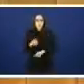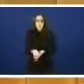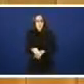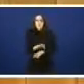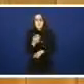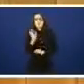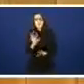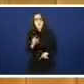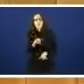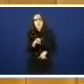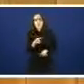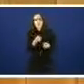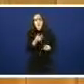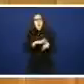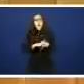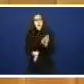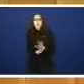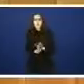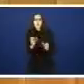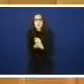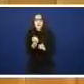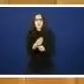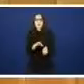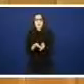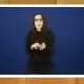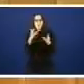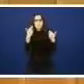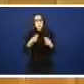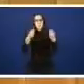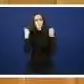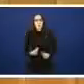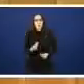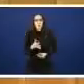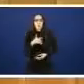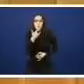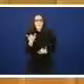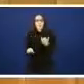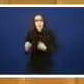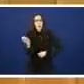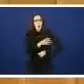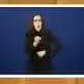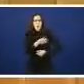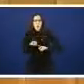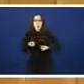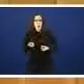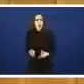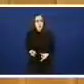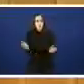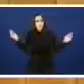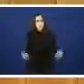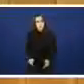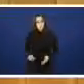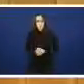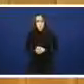eficiencia na prestación dos servicios públicos e son medidas que supoñen un aforro no gasto que permite o mantemento da estabilidade